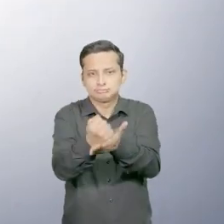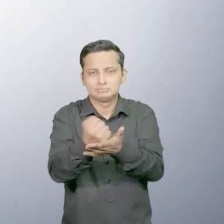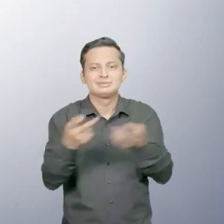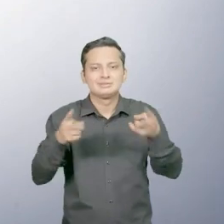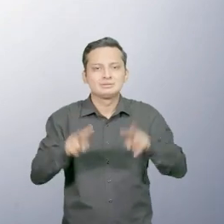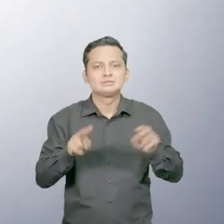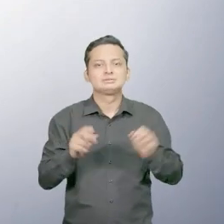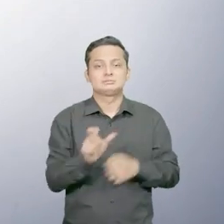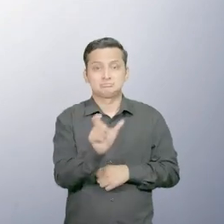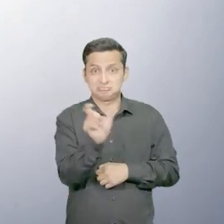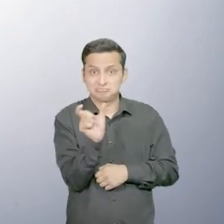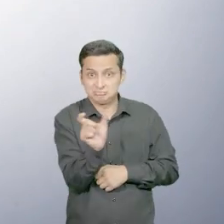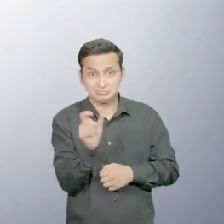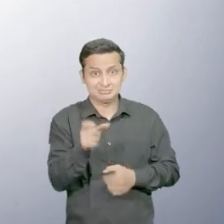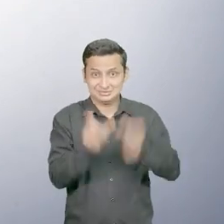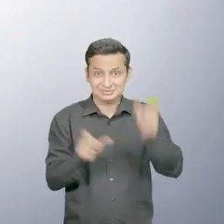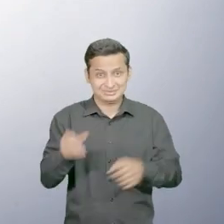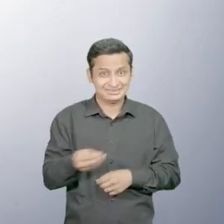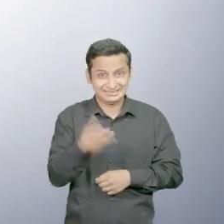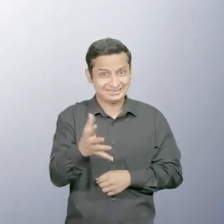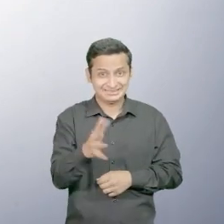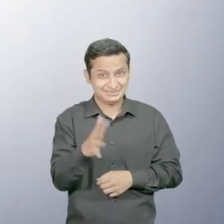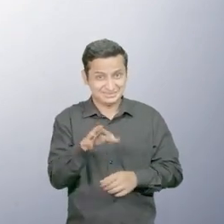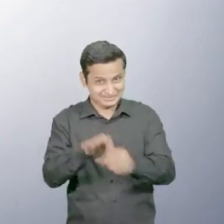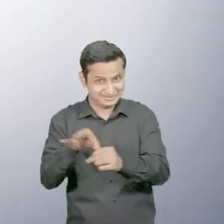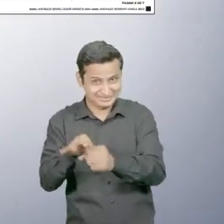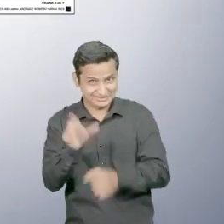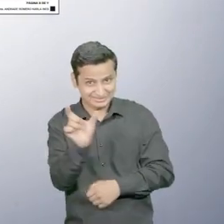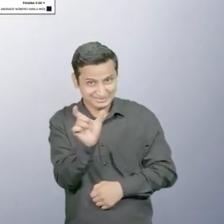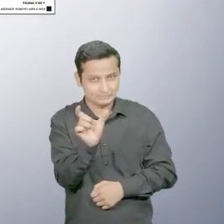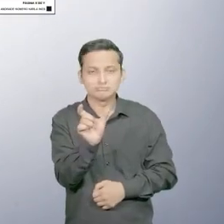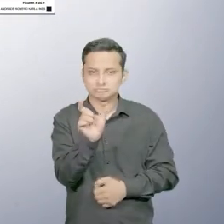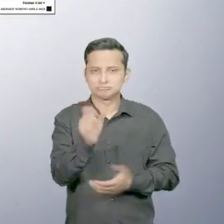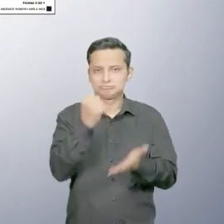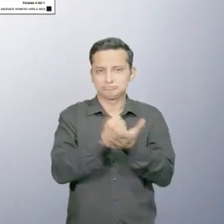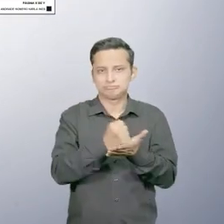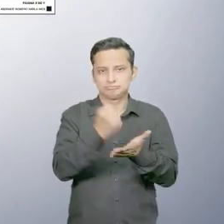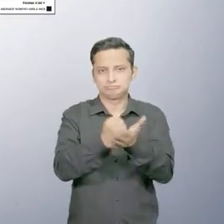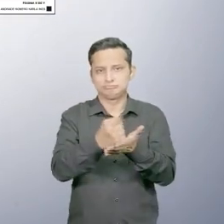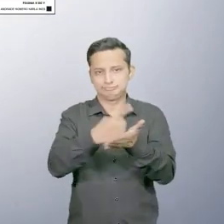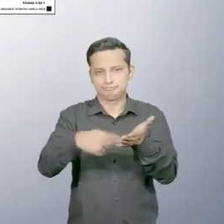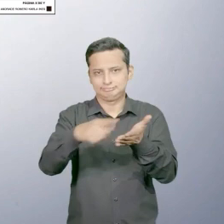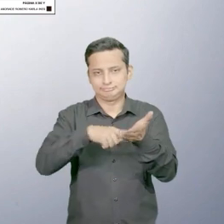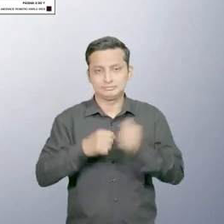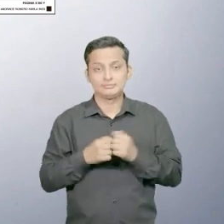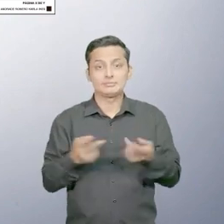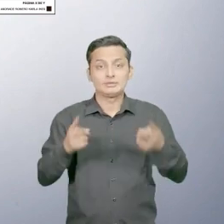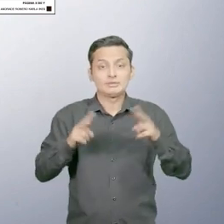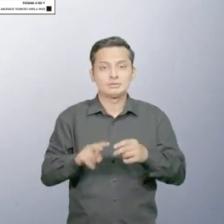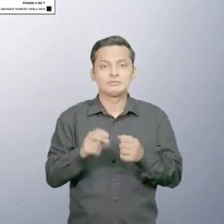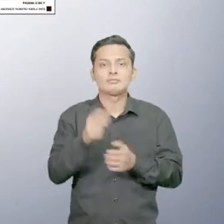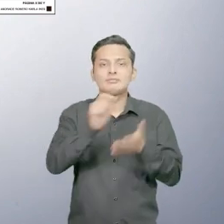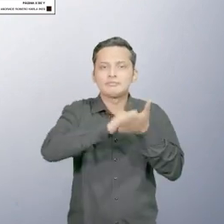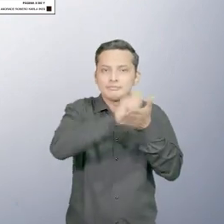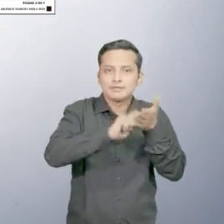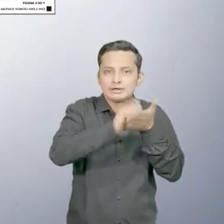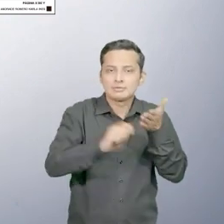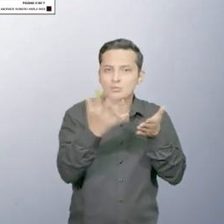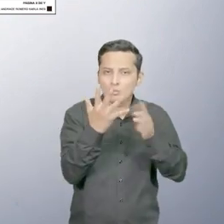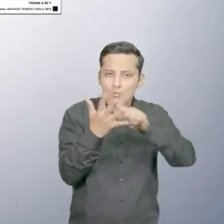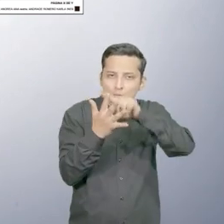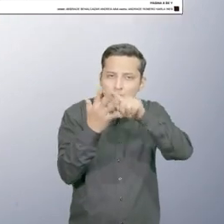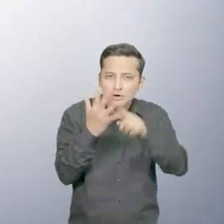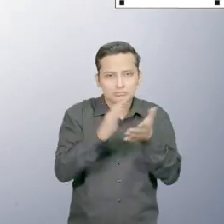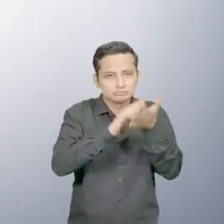y certificados de votación no utilizados. Cuentan las firmas y huellas dactilares del padrón